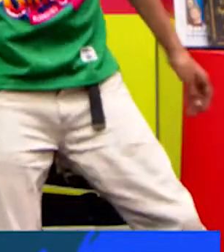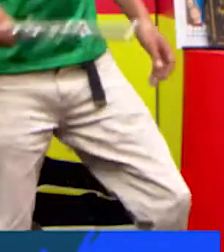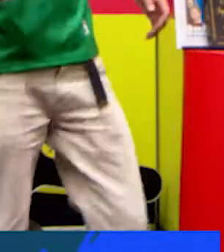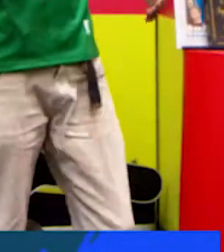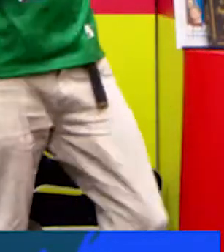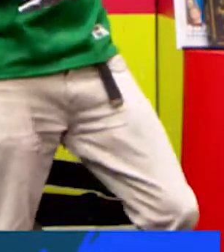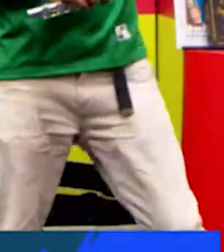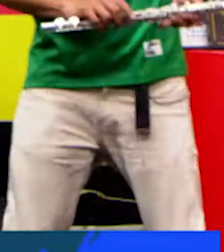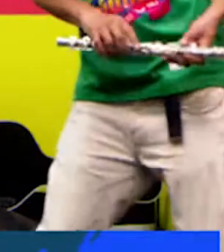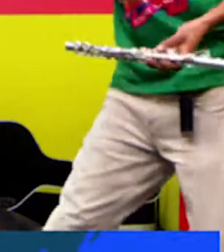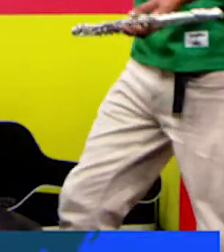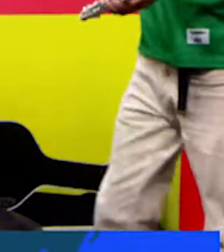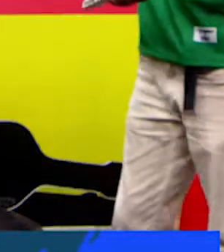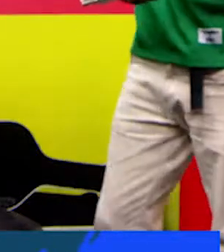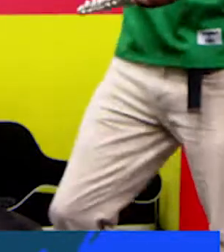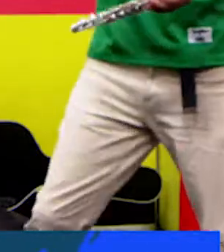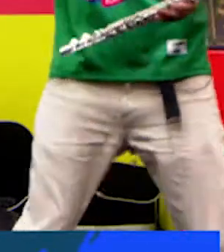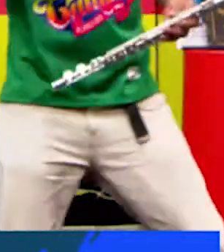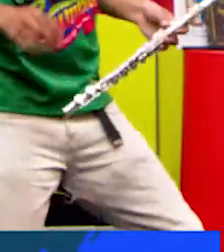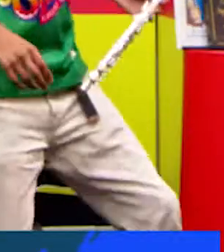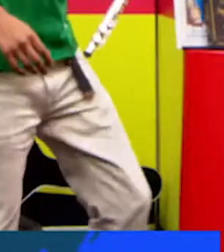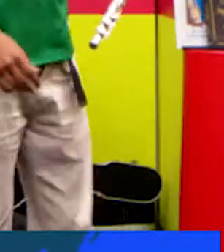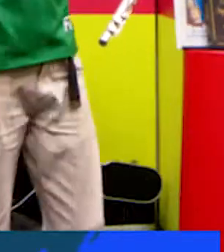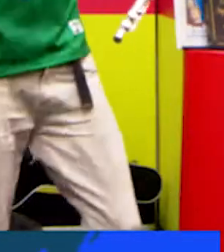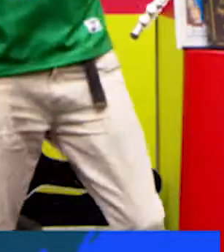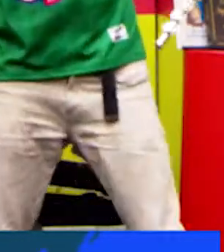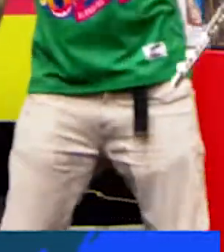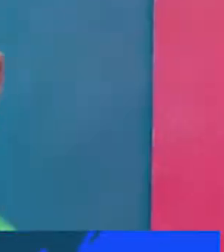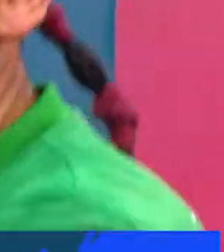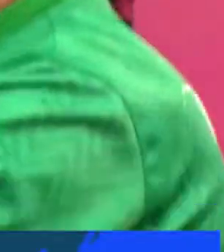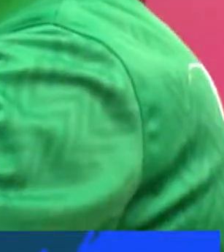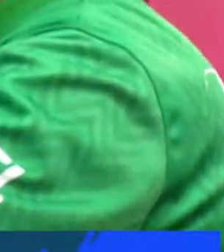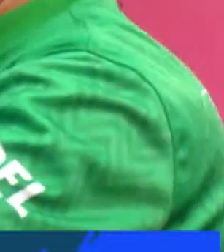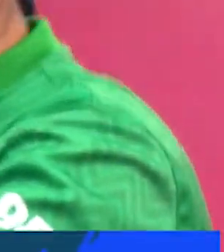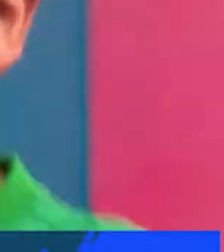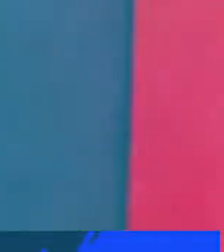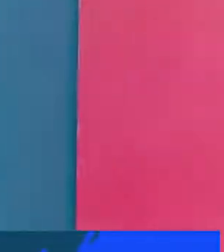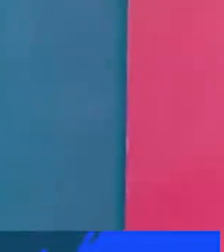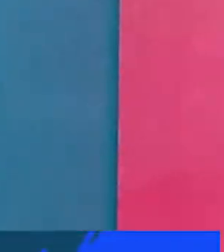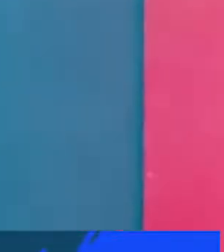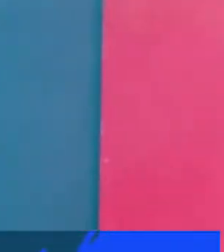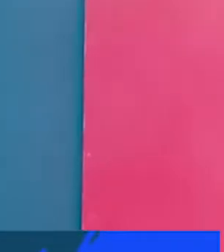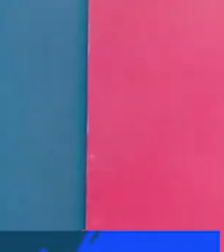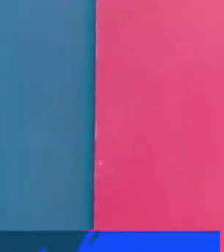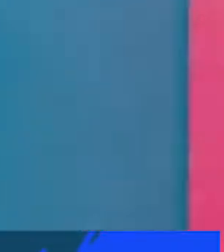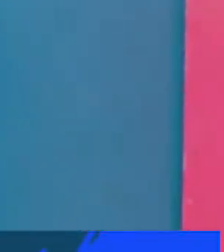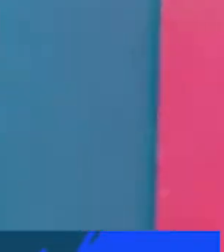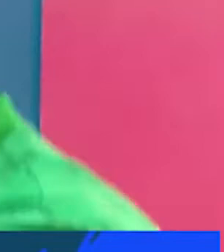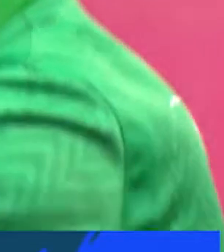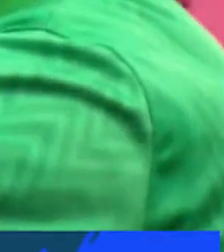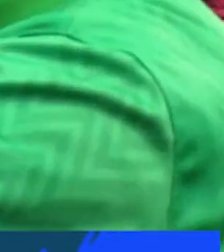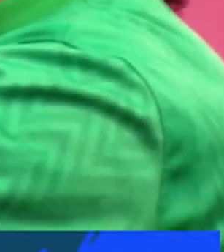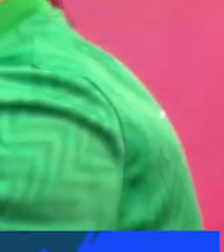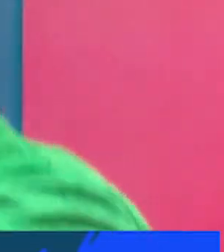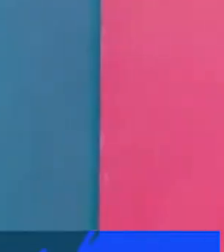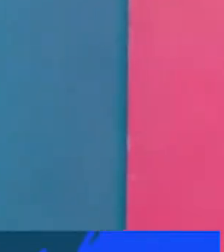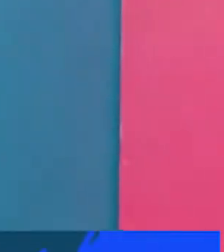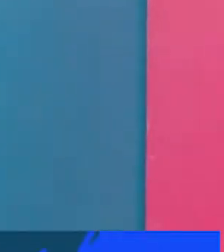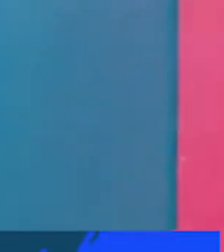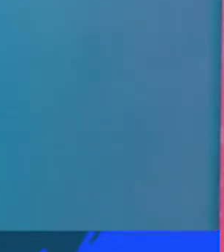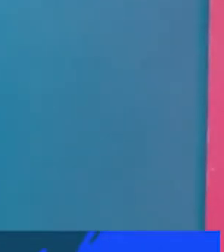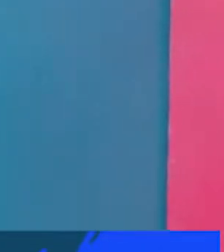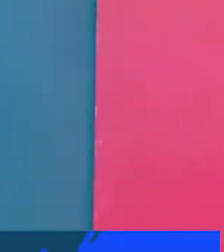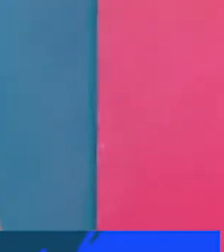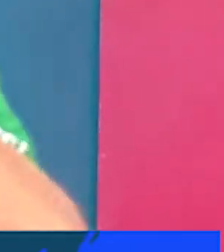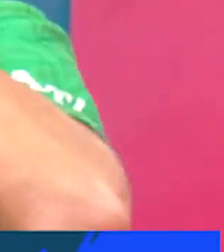violentada solo por tener vagina. Hasta el hombre que explora su esencia. Desde la mujer que no le da la gana de mostrarse fina. Hasta los travestis que se